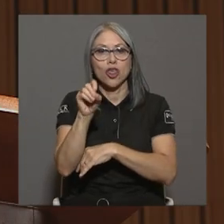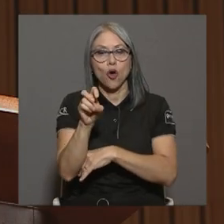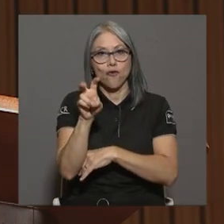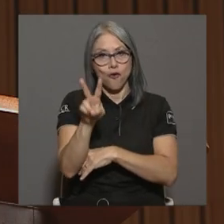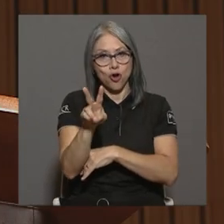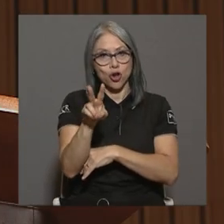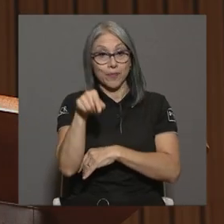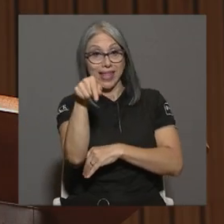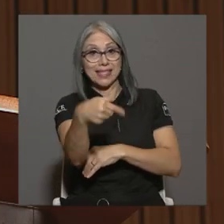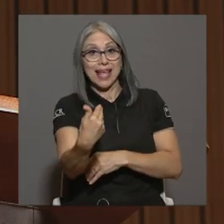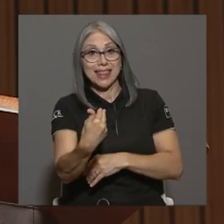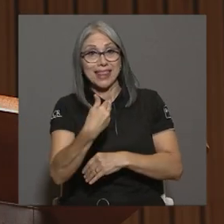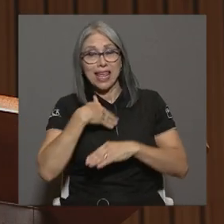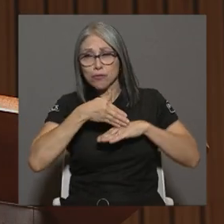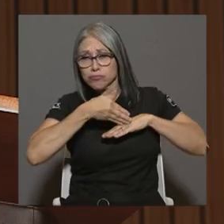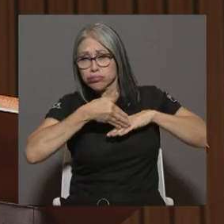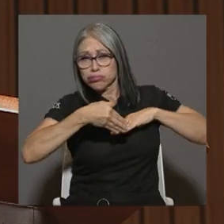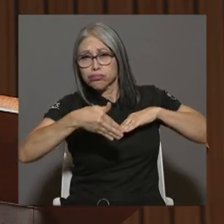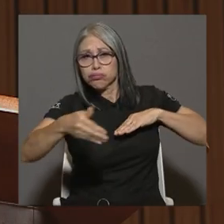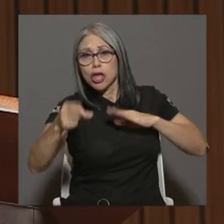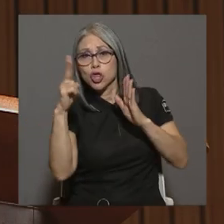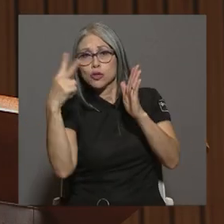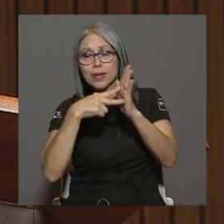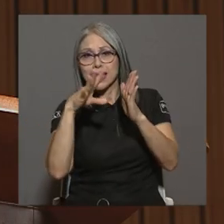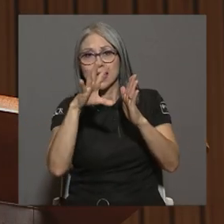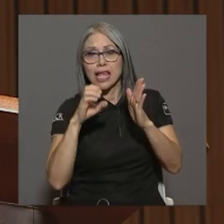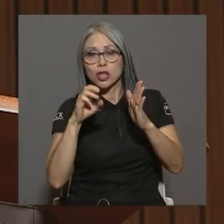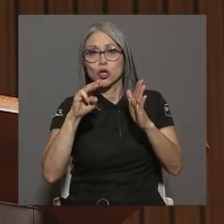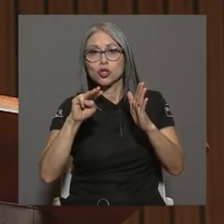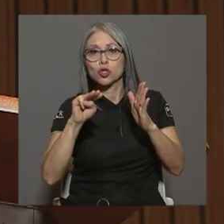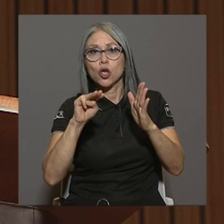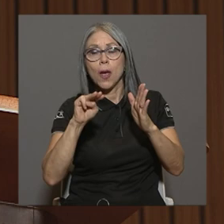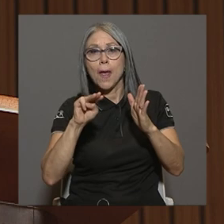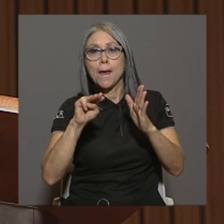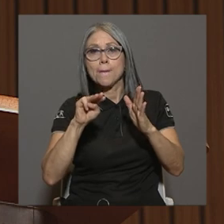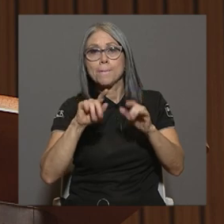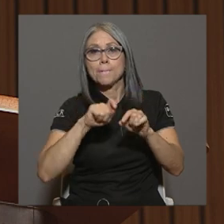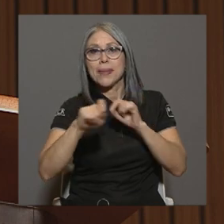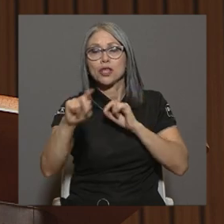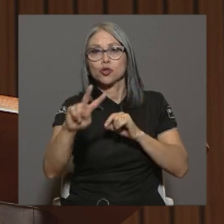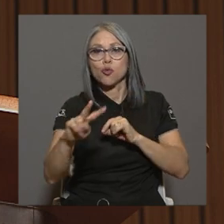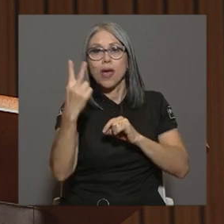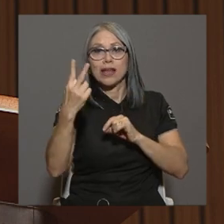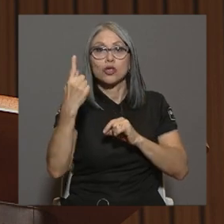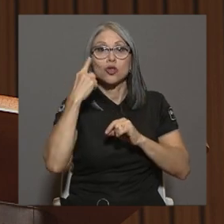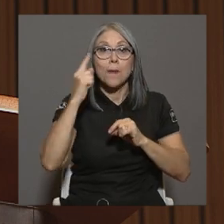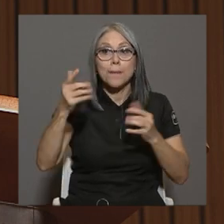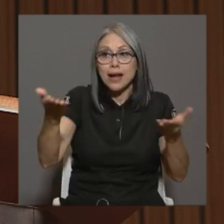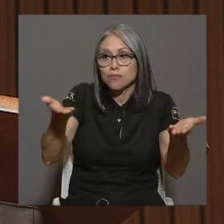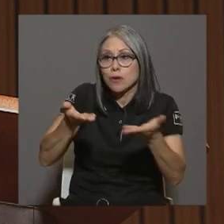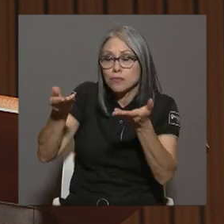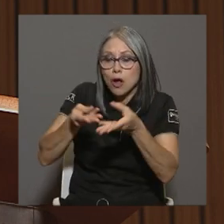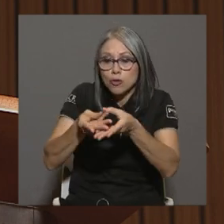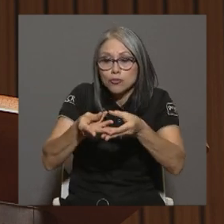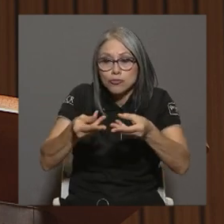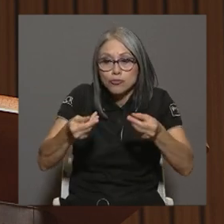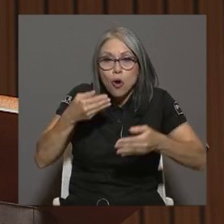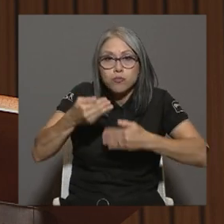Esta cuenta con una extensión de 2.500 metros cuadrados para la recepción y compostaje de